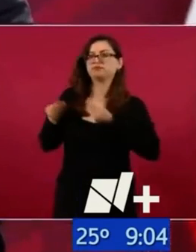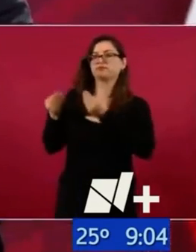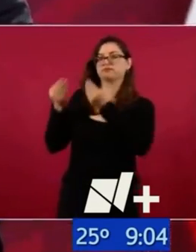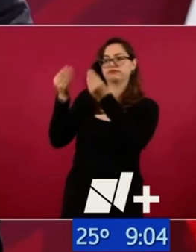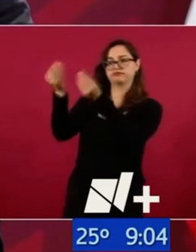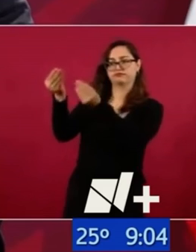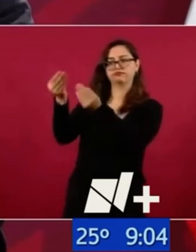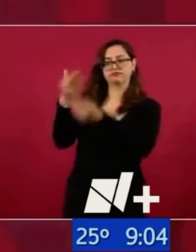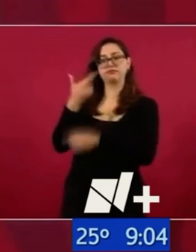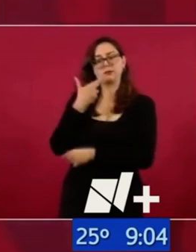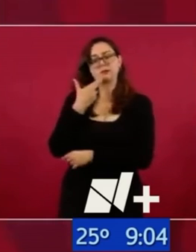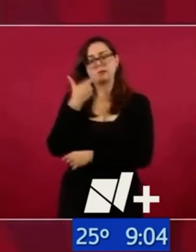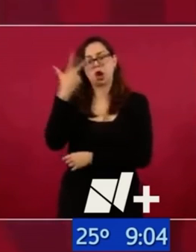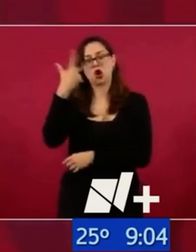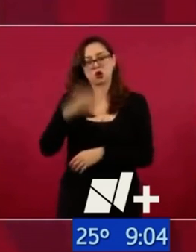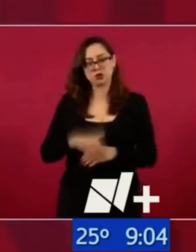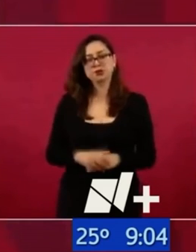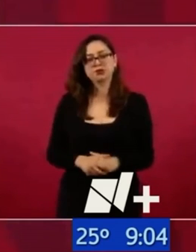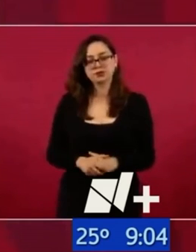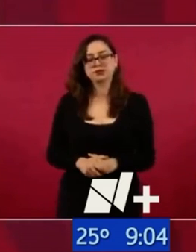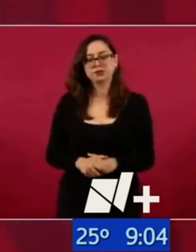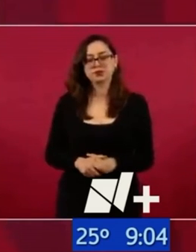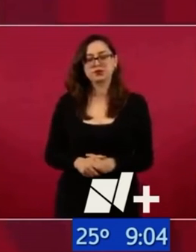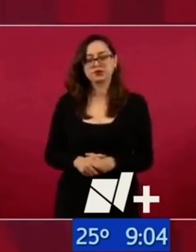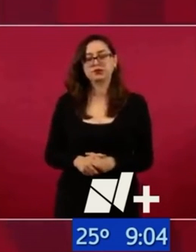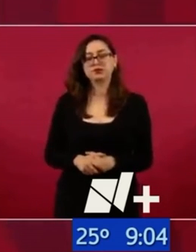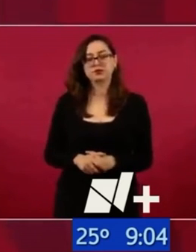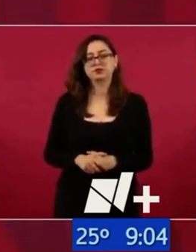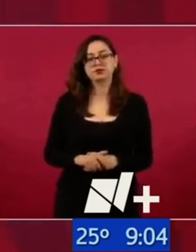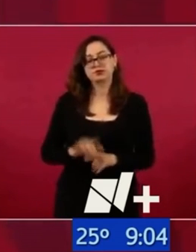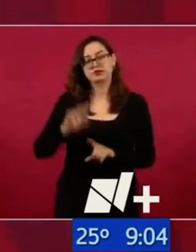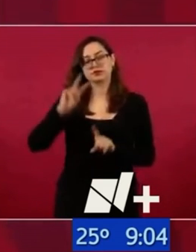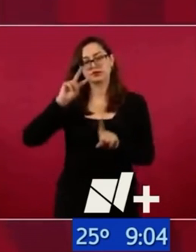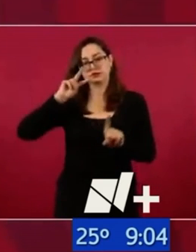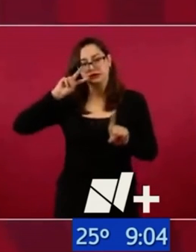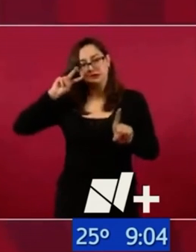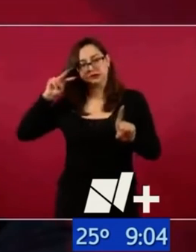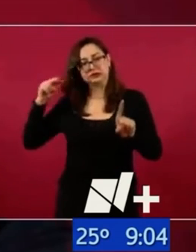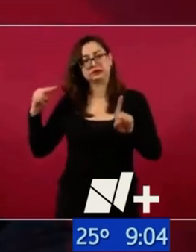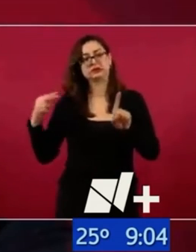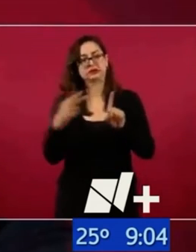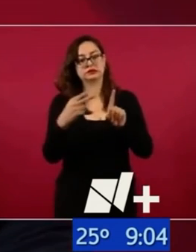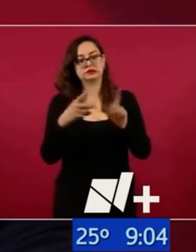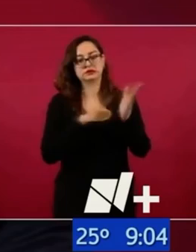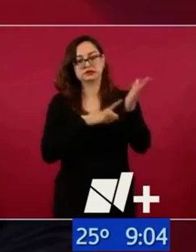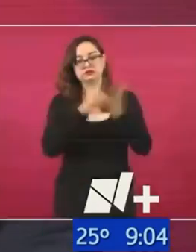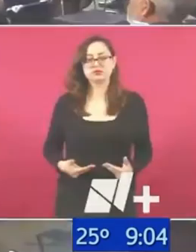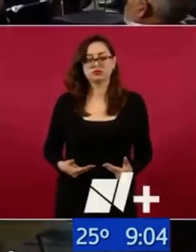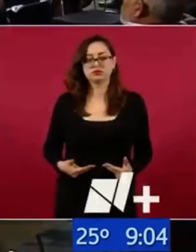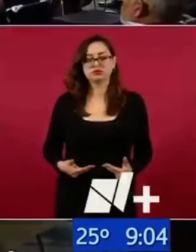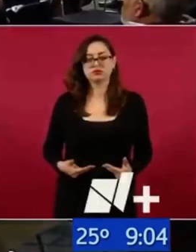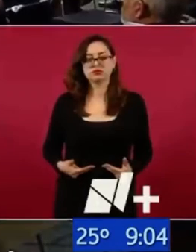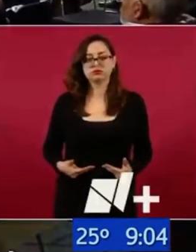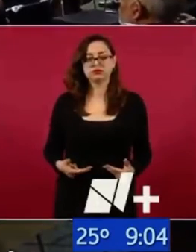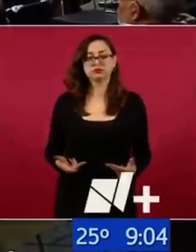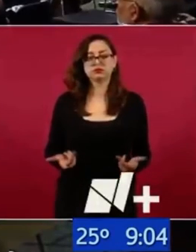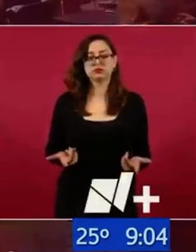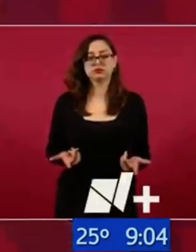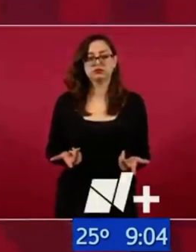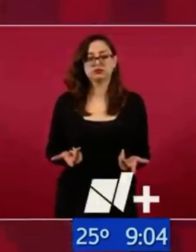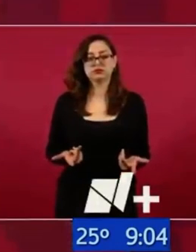la fiscalía general con un enfoque de Derechos Humanos para